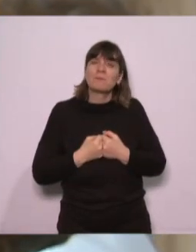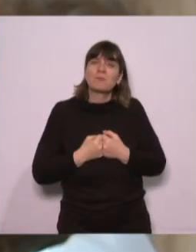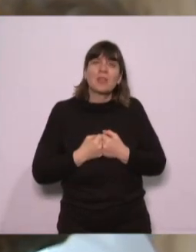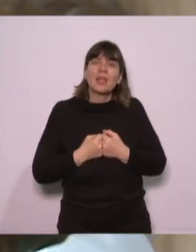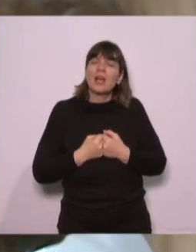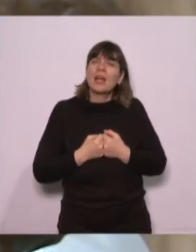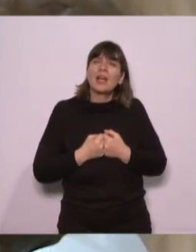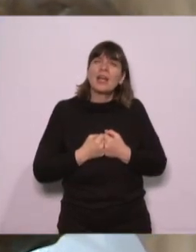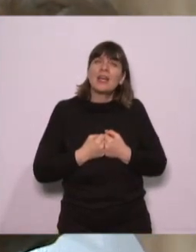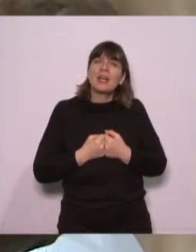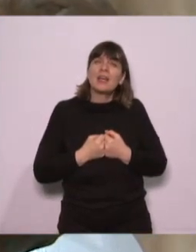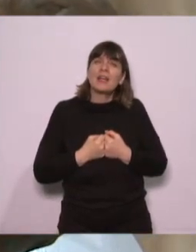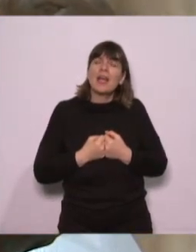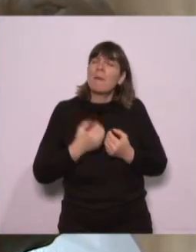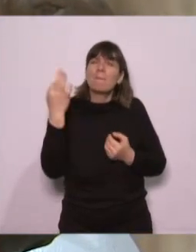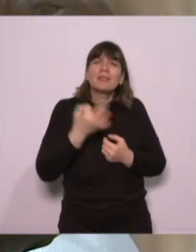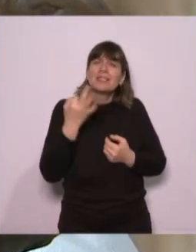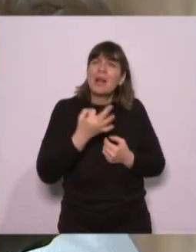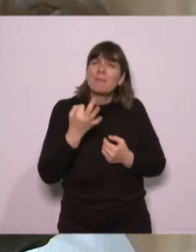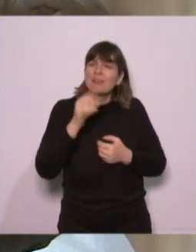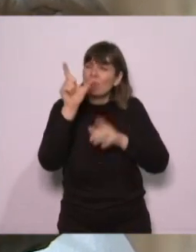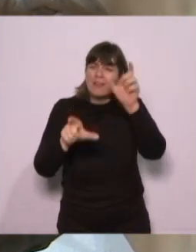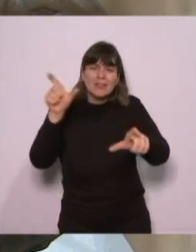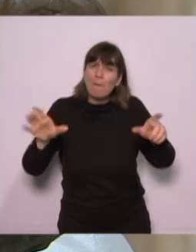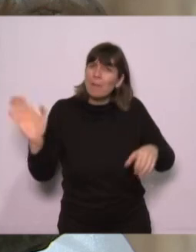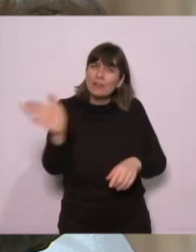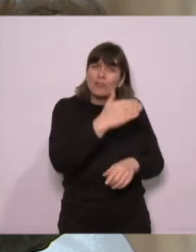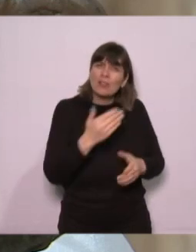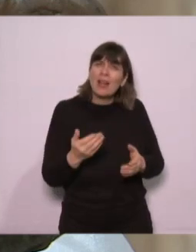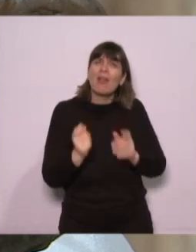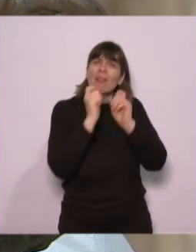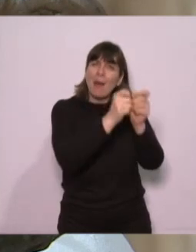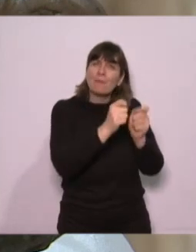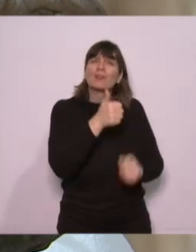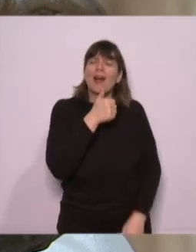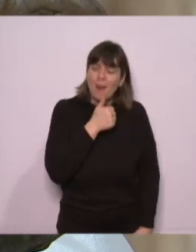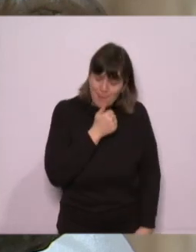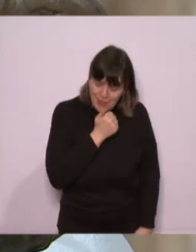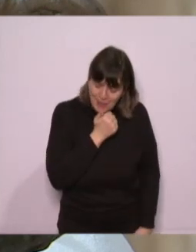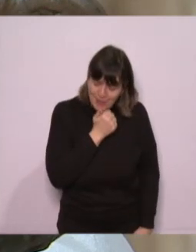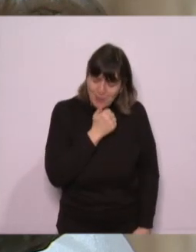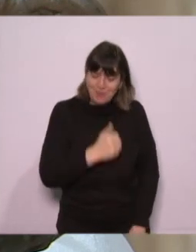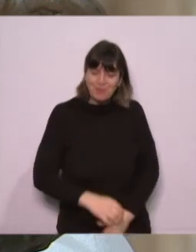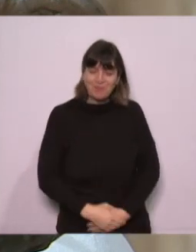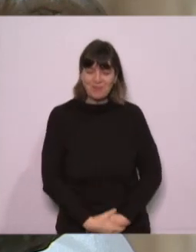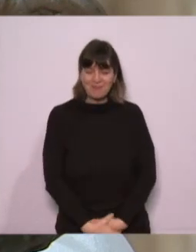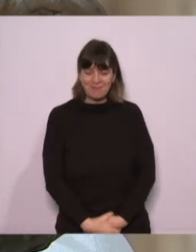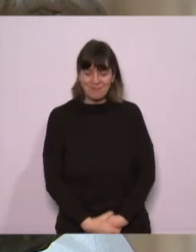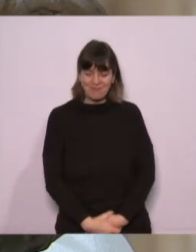Lo encomendamos especialmente. Y así sea.